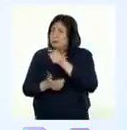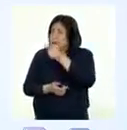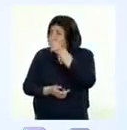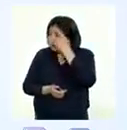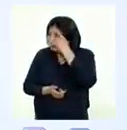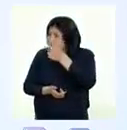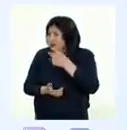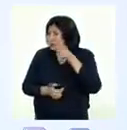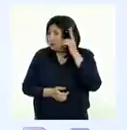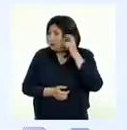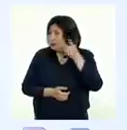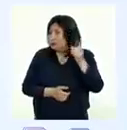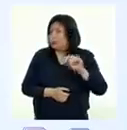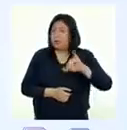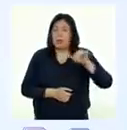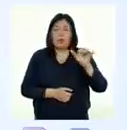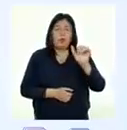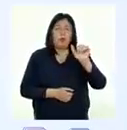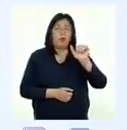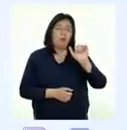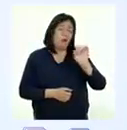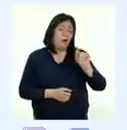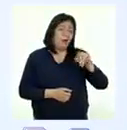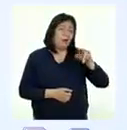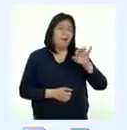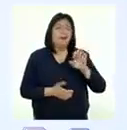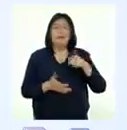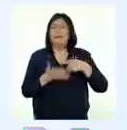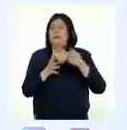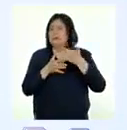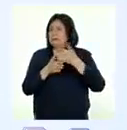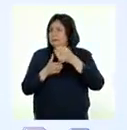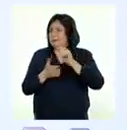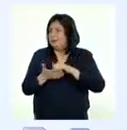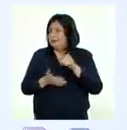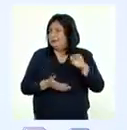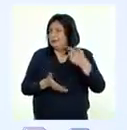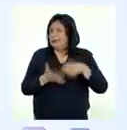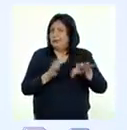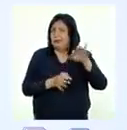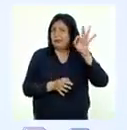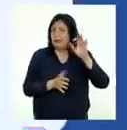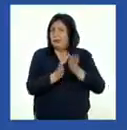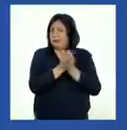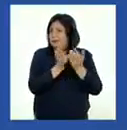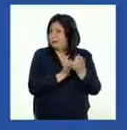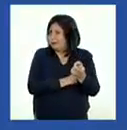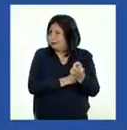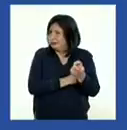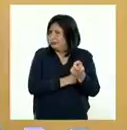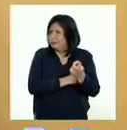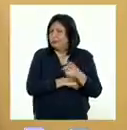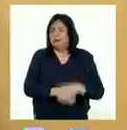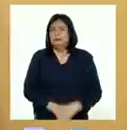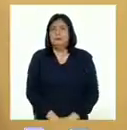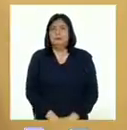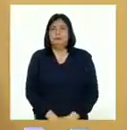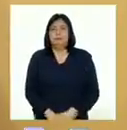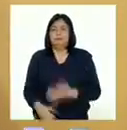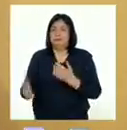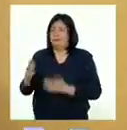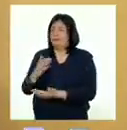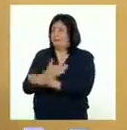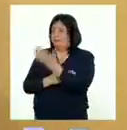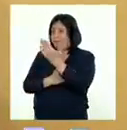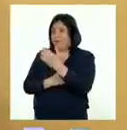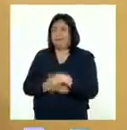te parece si escuchamos a Joaquín, que nos va a compartir sobre lo que encontró en un libro? Buenos